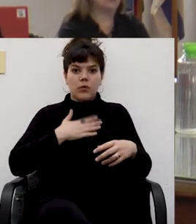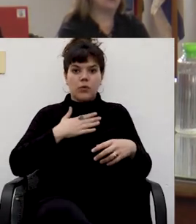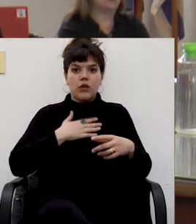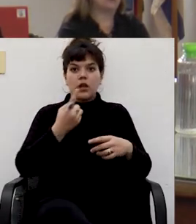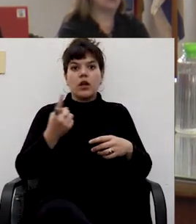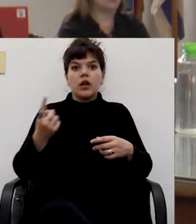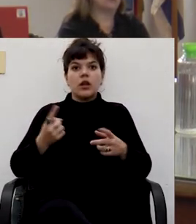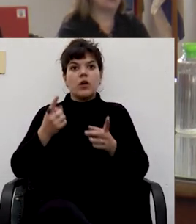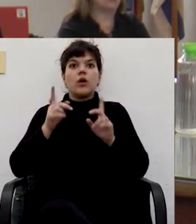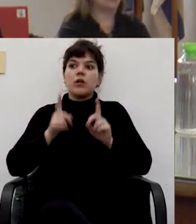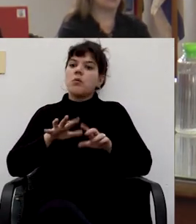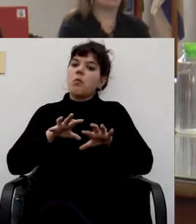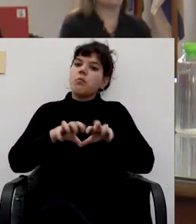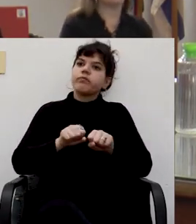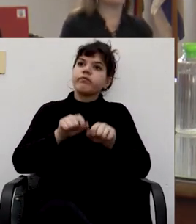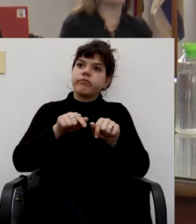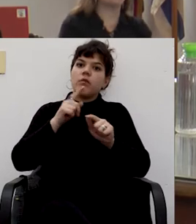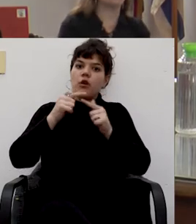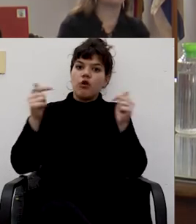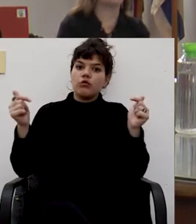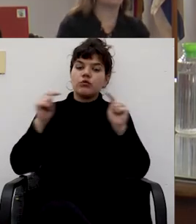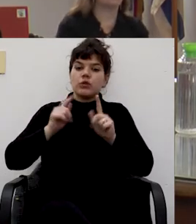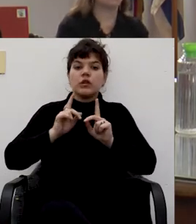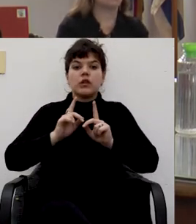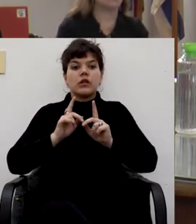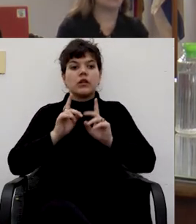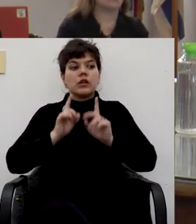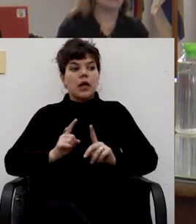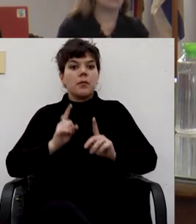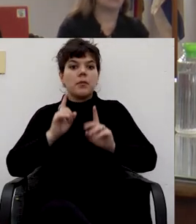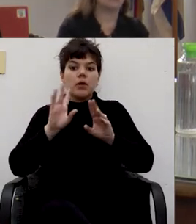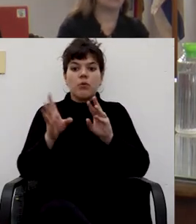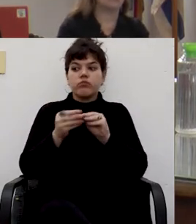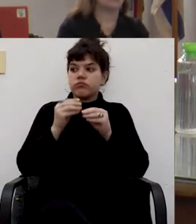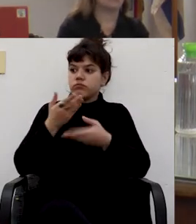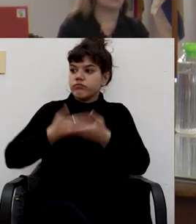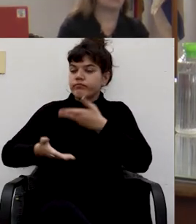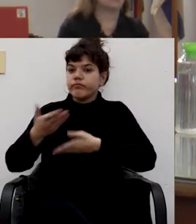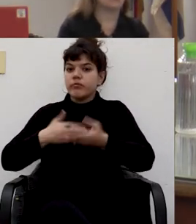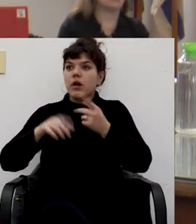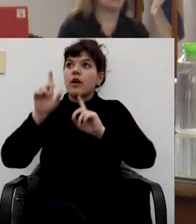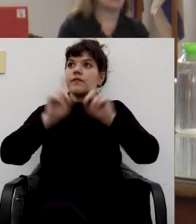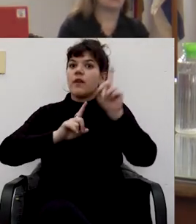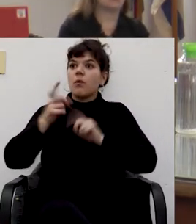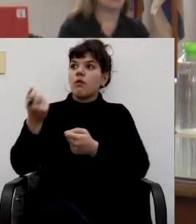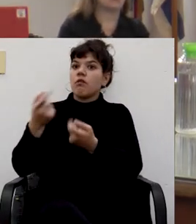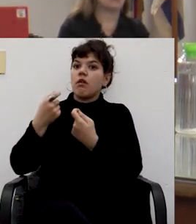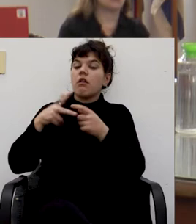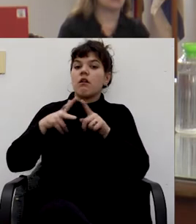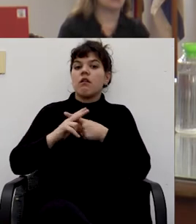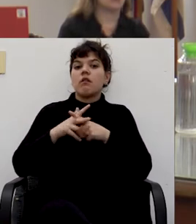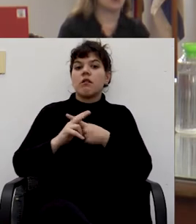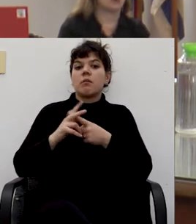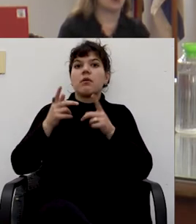tomar estos elementos y también hacer sinergia con las herramientas que la universidad a nivel central ha